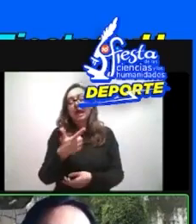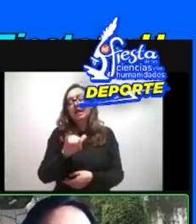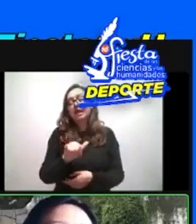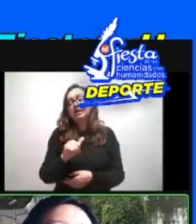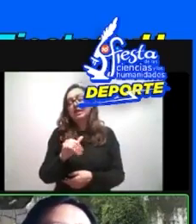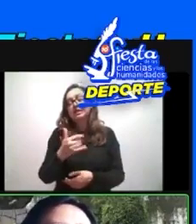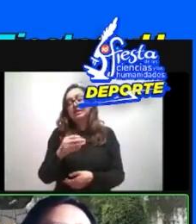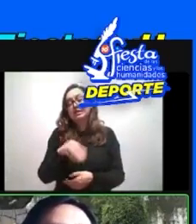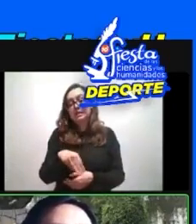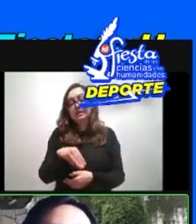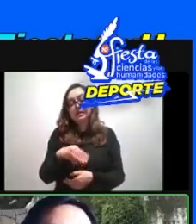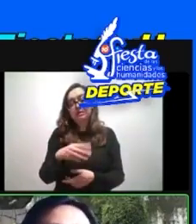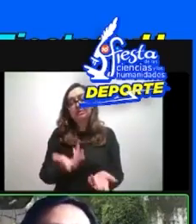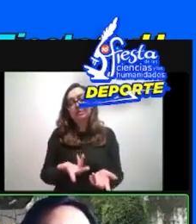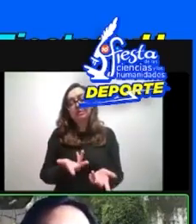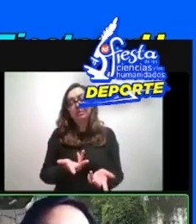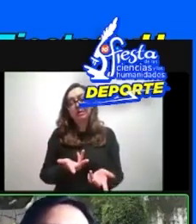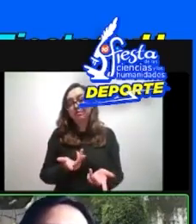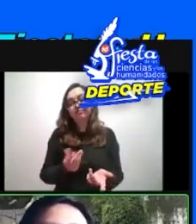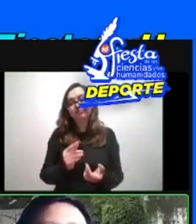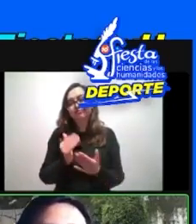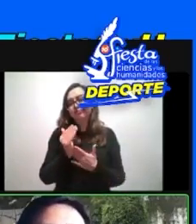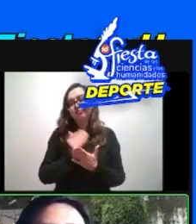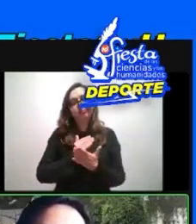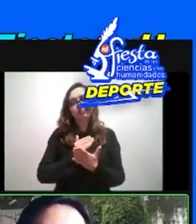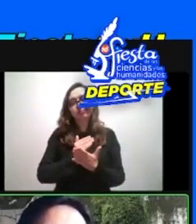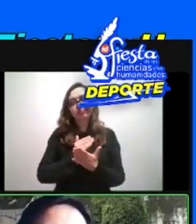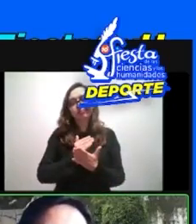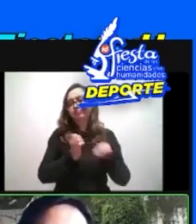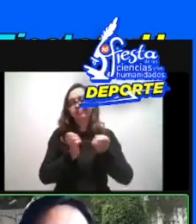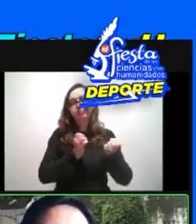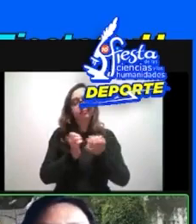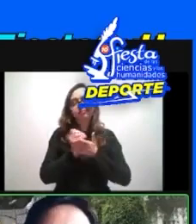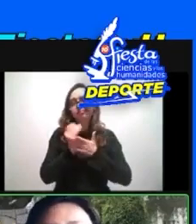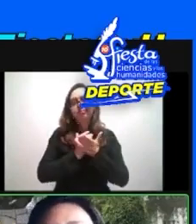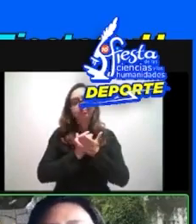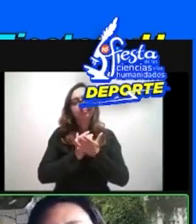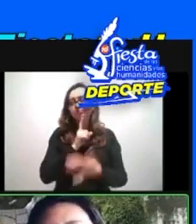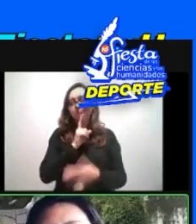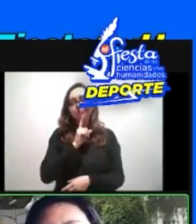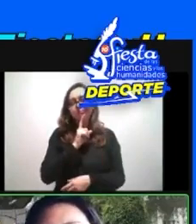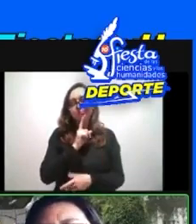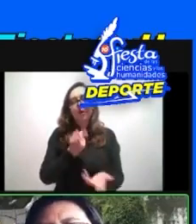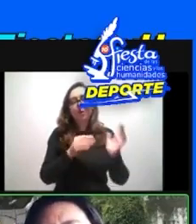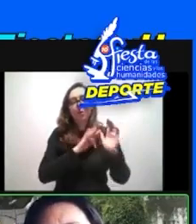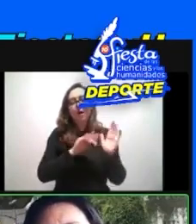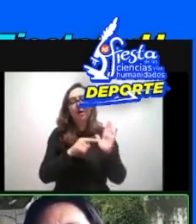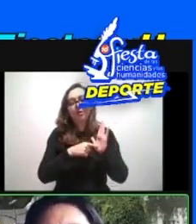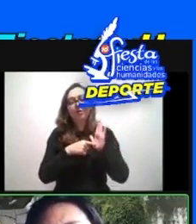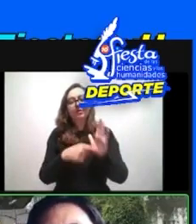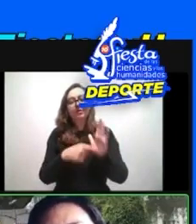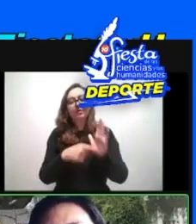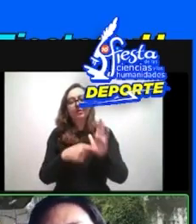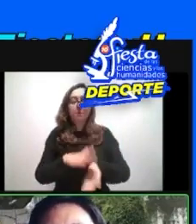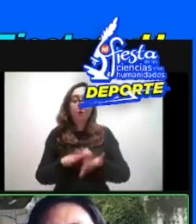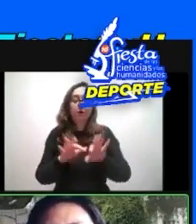que también sus puntuaciones son más bajas comparados con las demás actividades. Esto demostrando nuevamente cómo la relevancia de